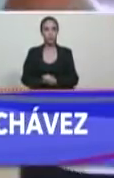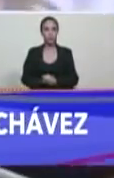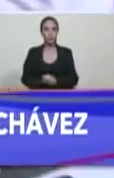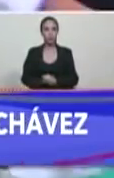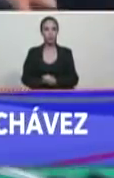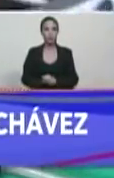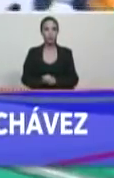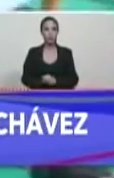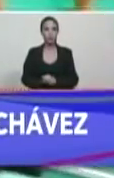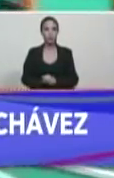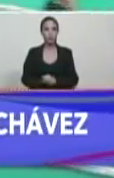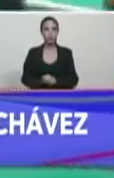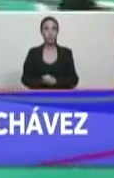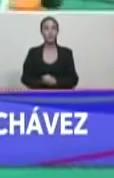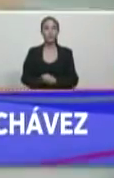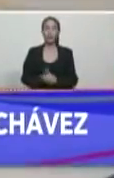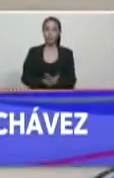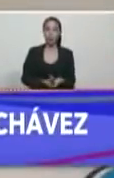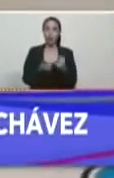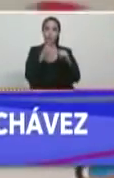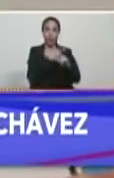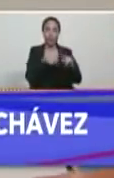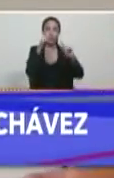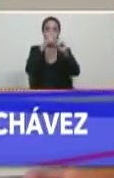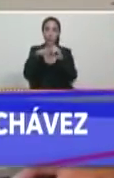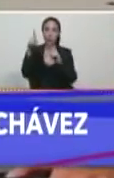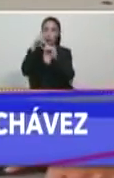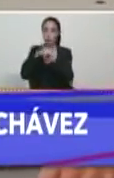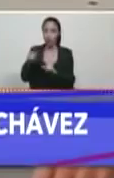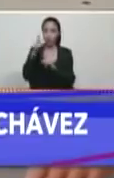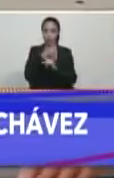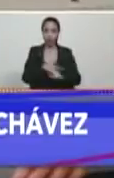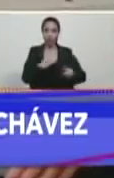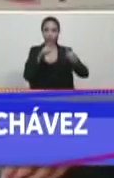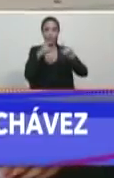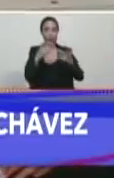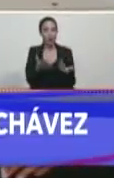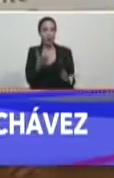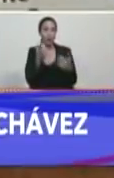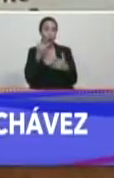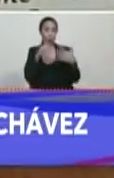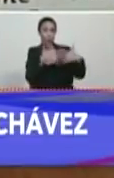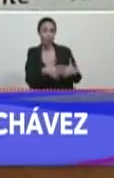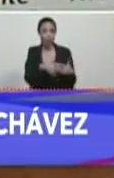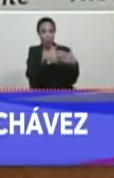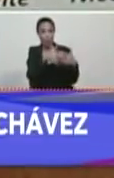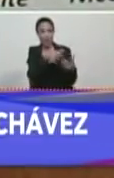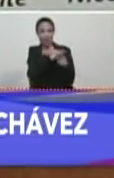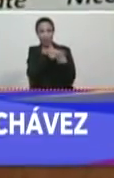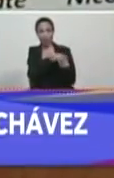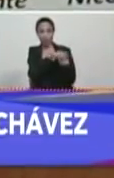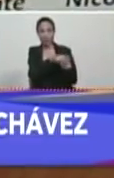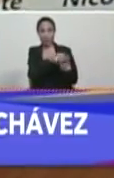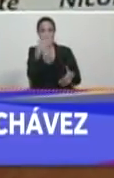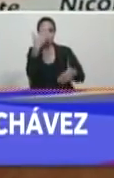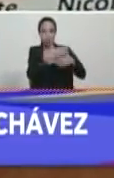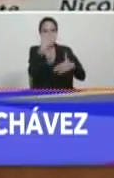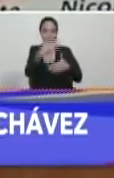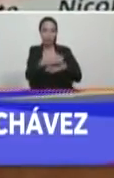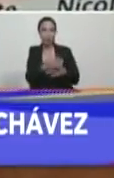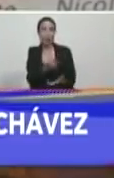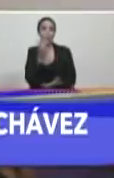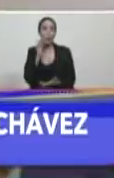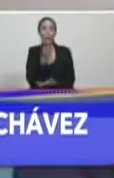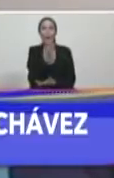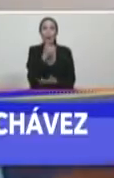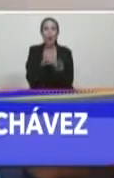ratifica la diferencia que existe entre el sistema capitalista que excluye. El que no tiene dinero no entra